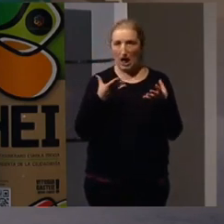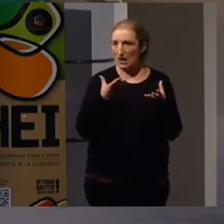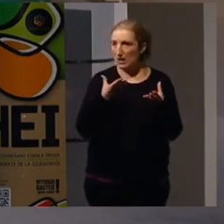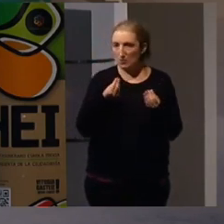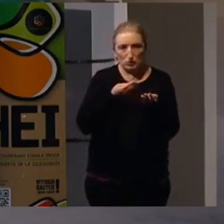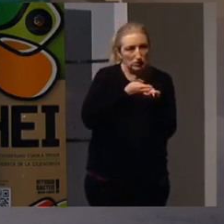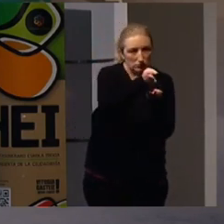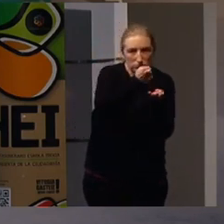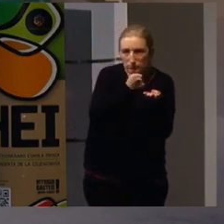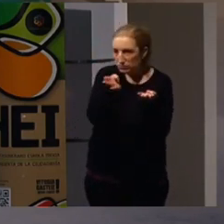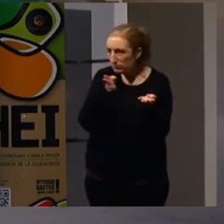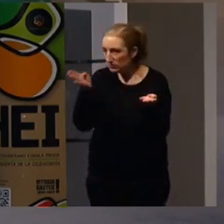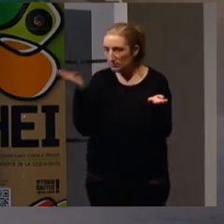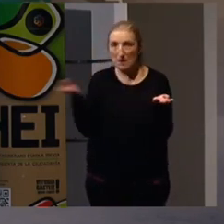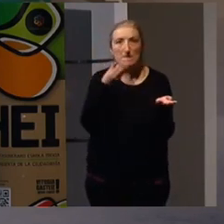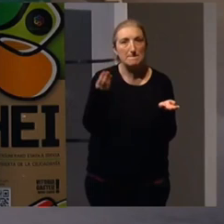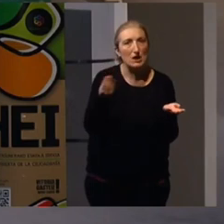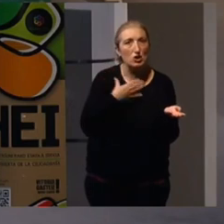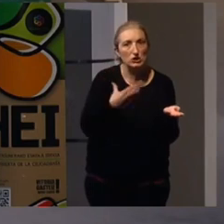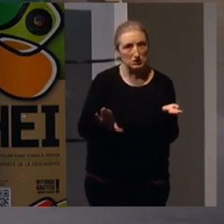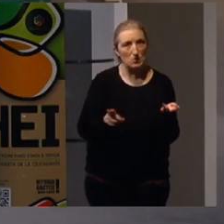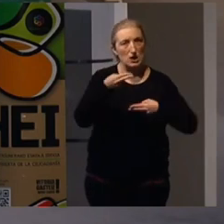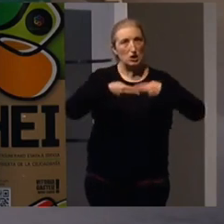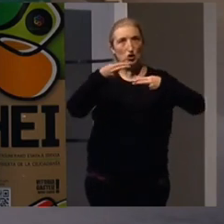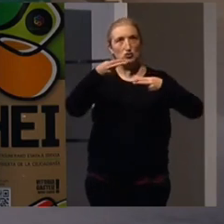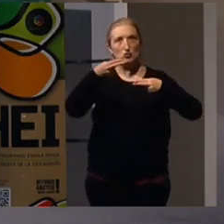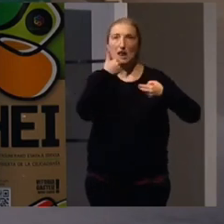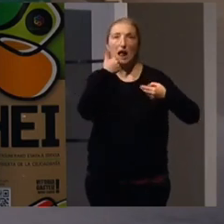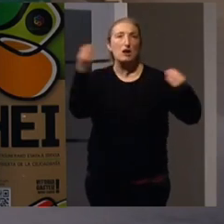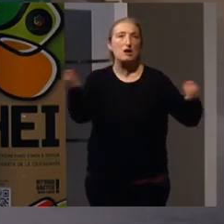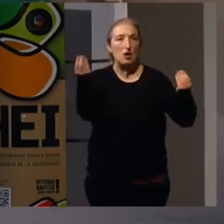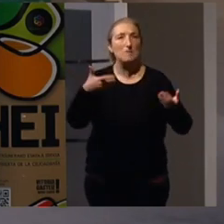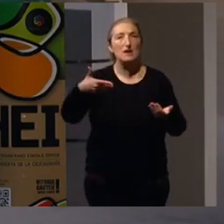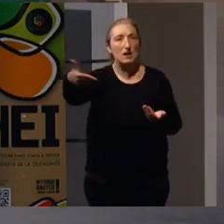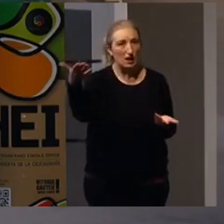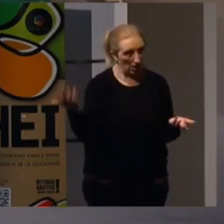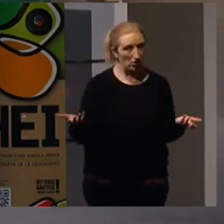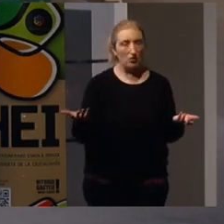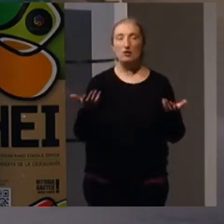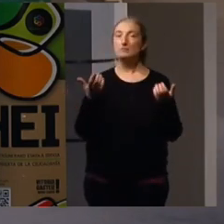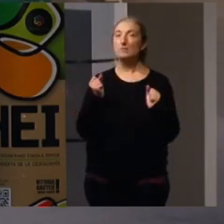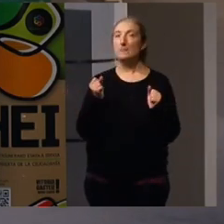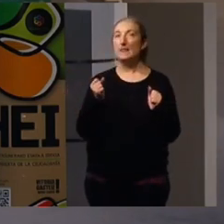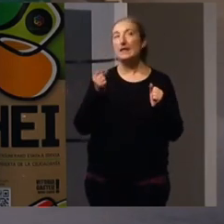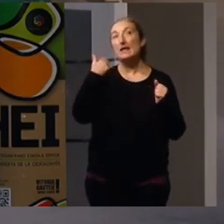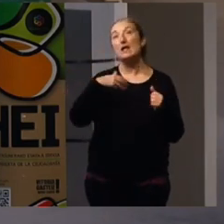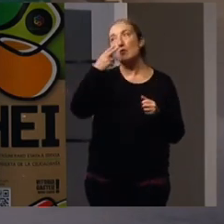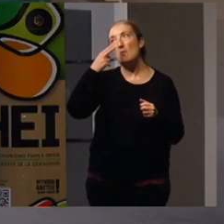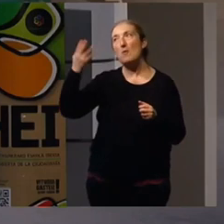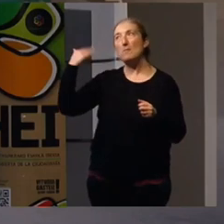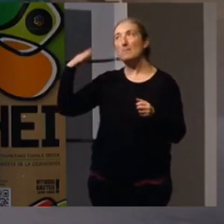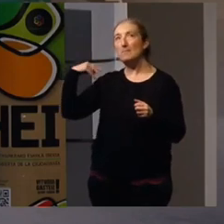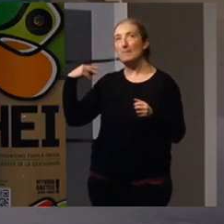por las que se pueden hacer mejoras y por las que se puede intentar construir ese ideal, ¿no? Intentando siempre no idealizar el